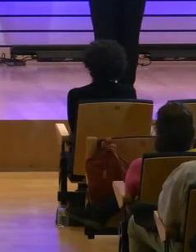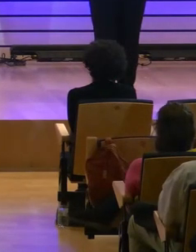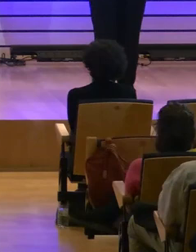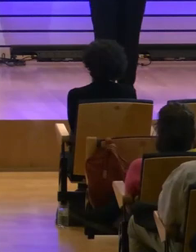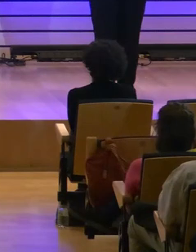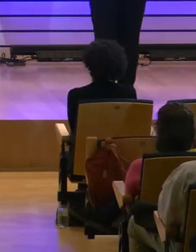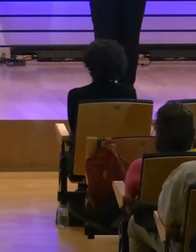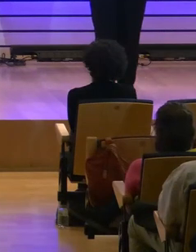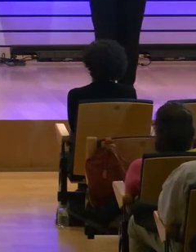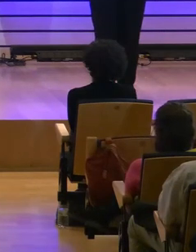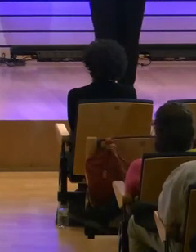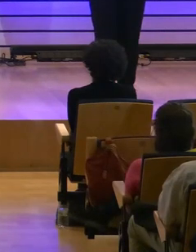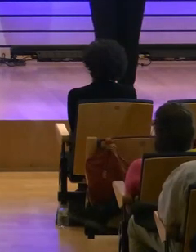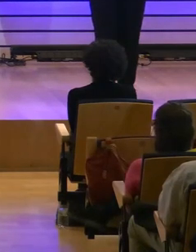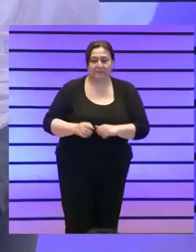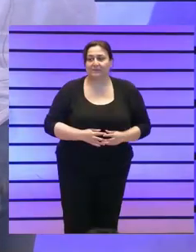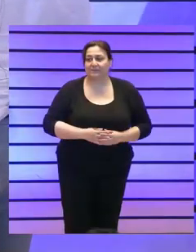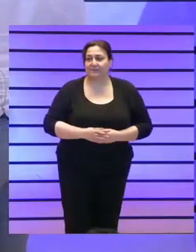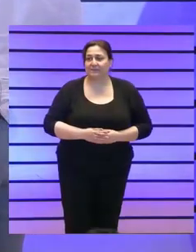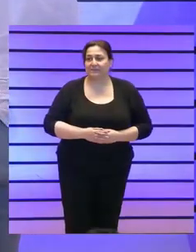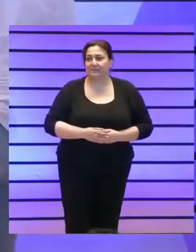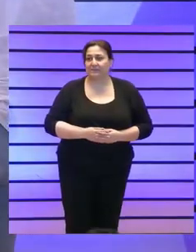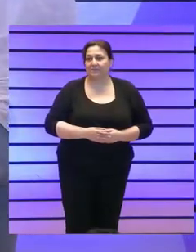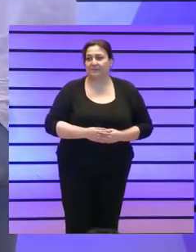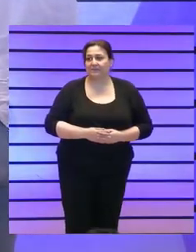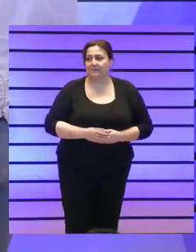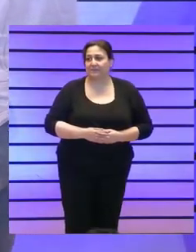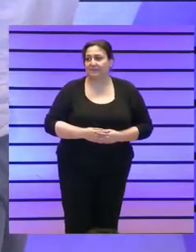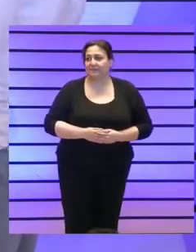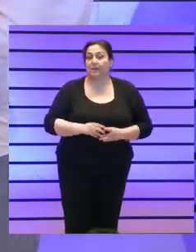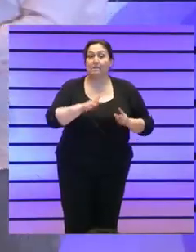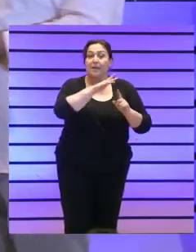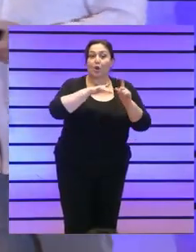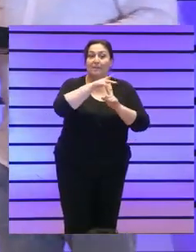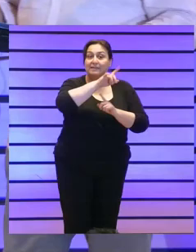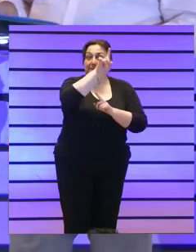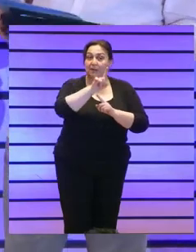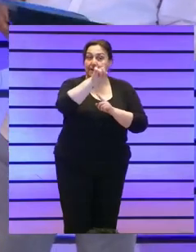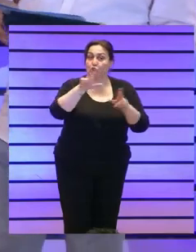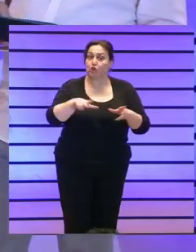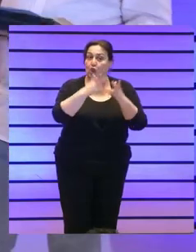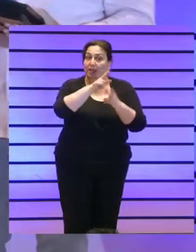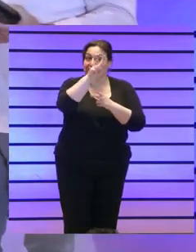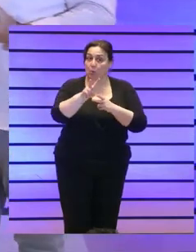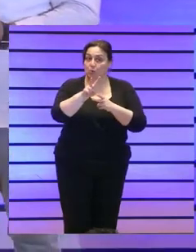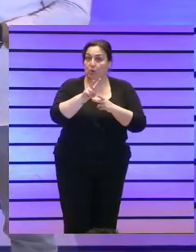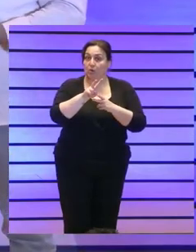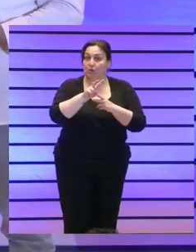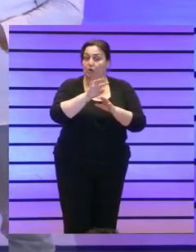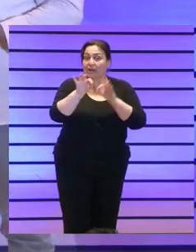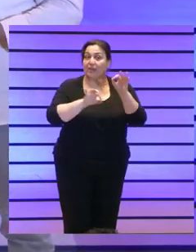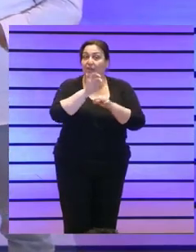medioambiental es el primero. Sí, es el medio. Medioambiental primero. Social segundo, organizacional tercero, ¿sí?